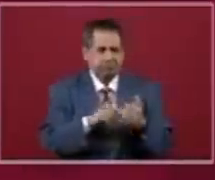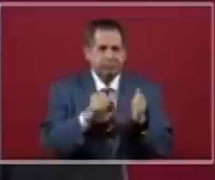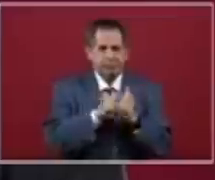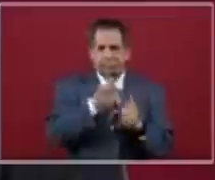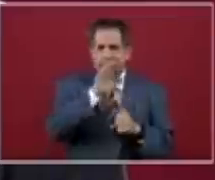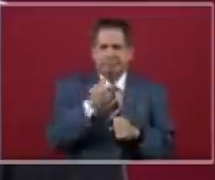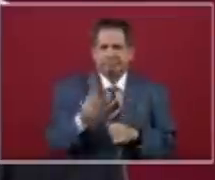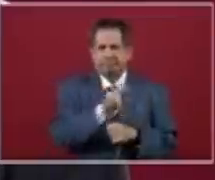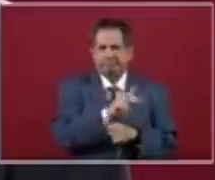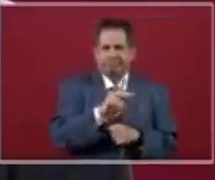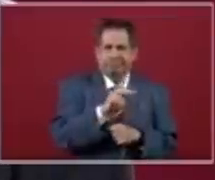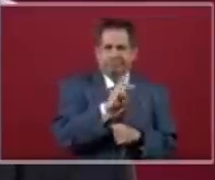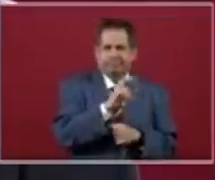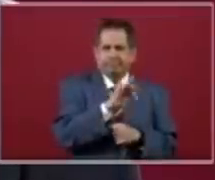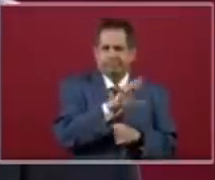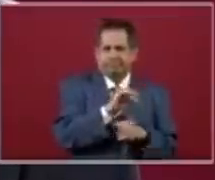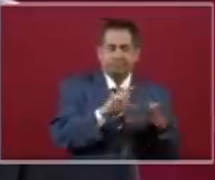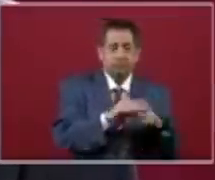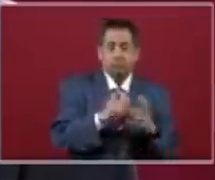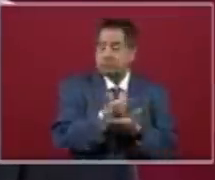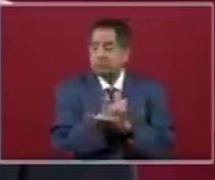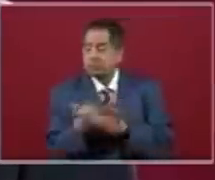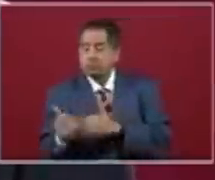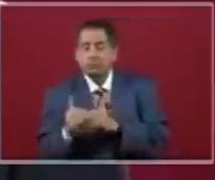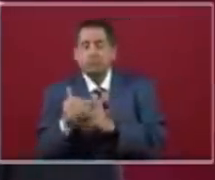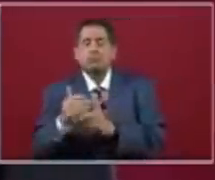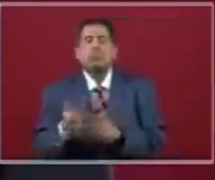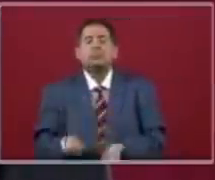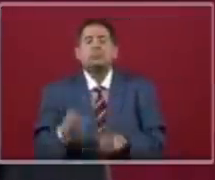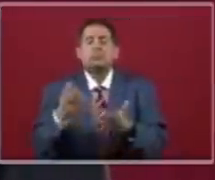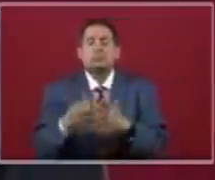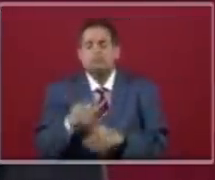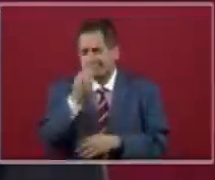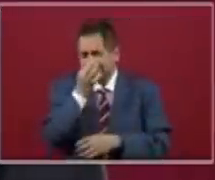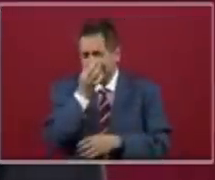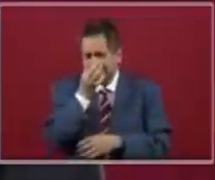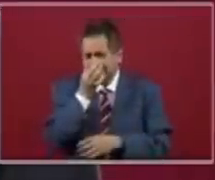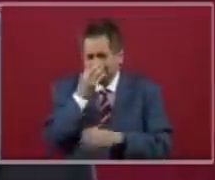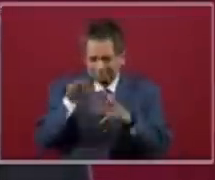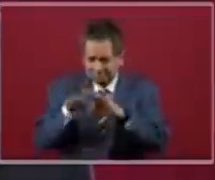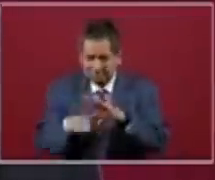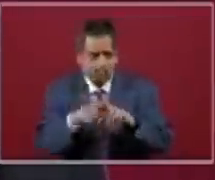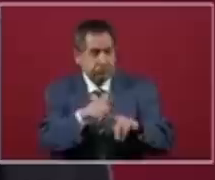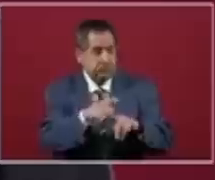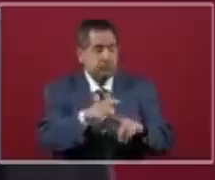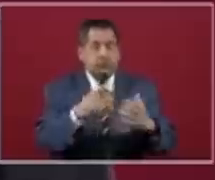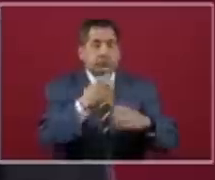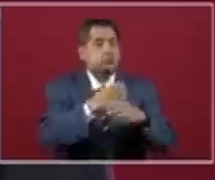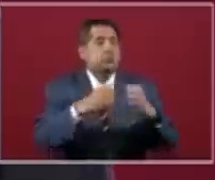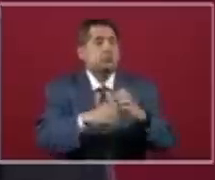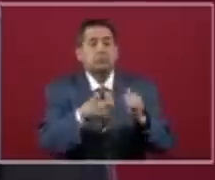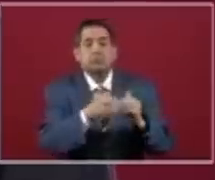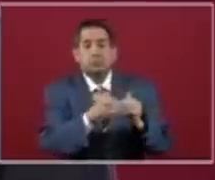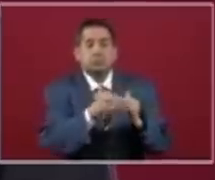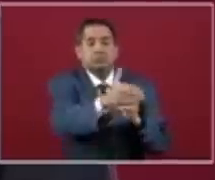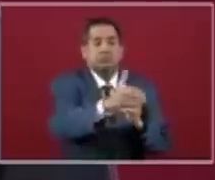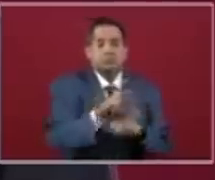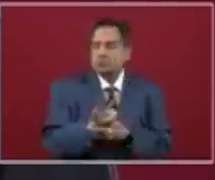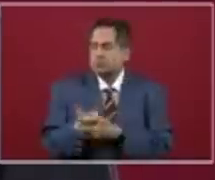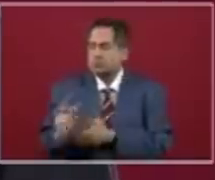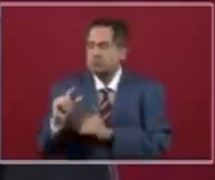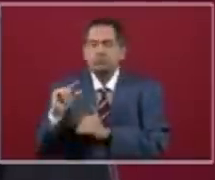neoporfirista, donde los aumentos al salario mínimo se daban por abajo de la inflación.